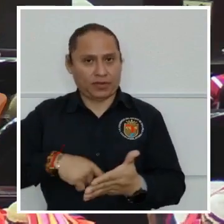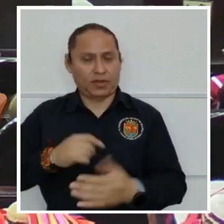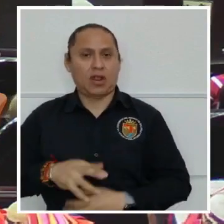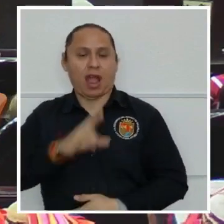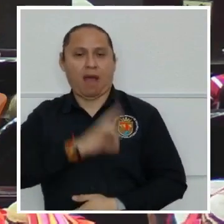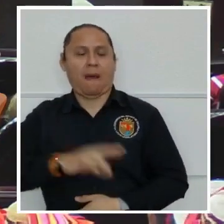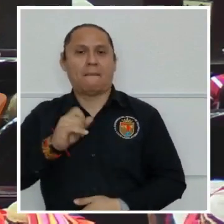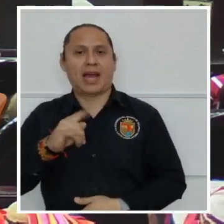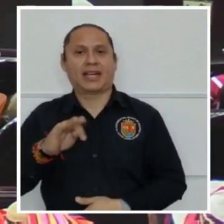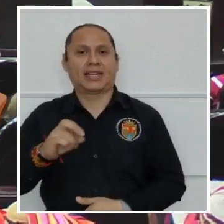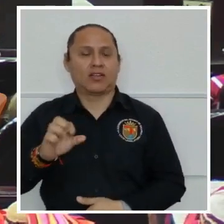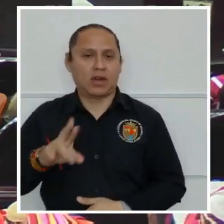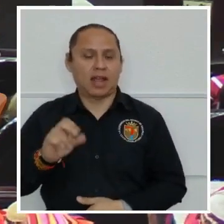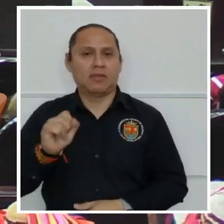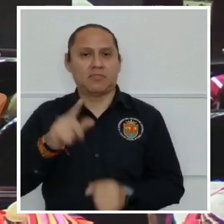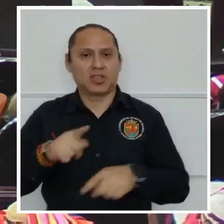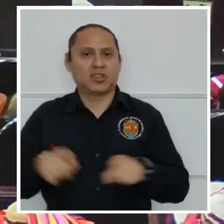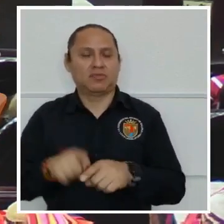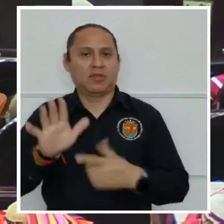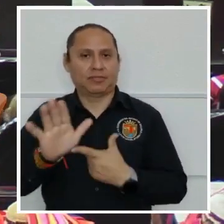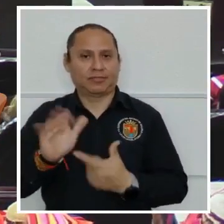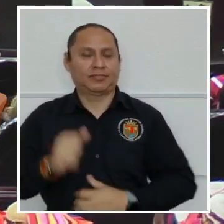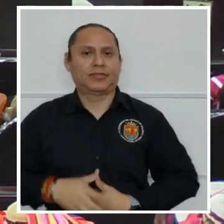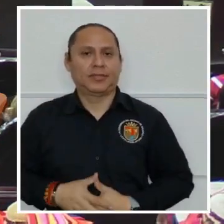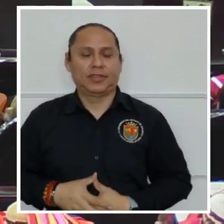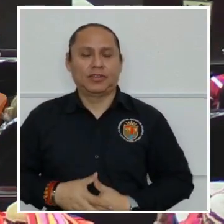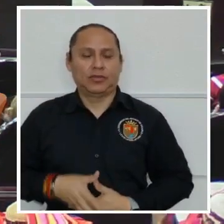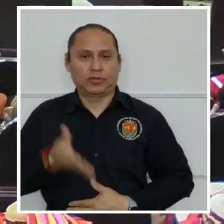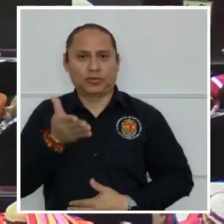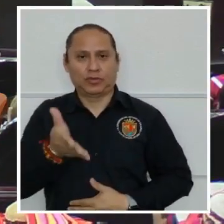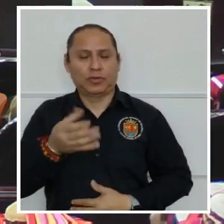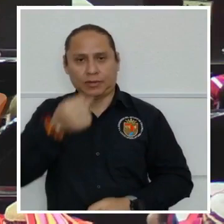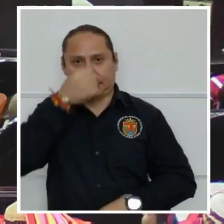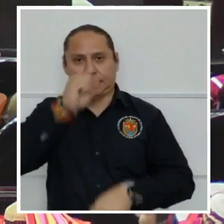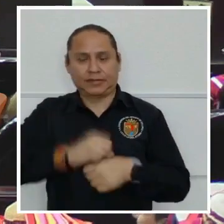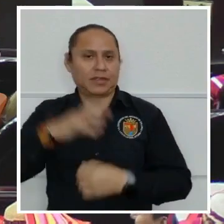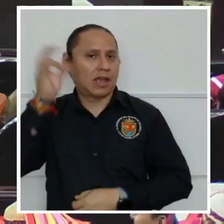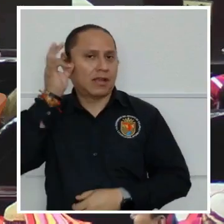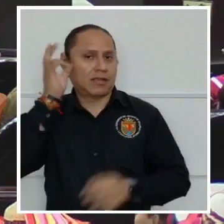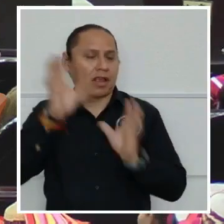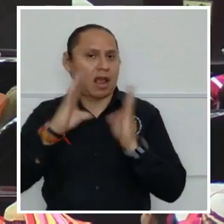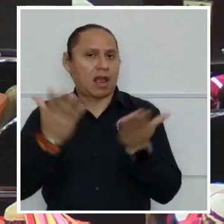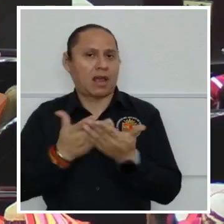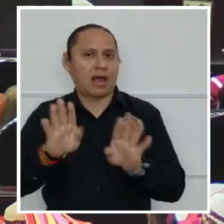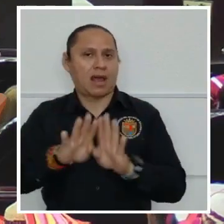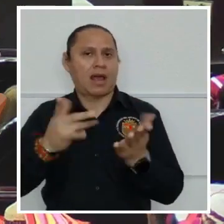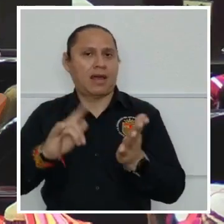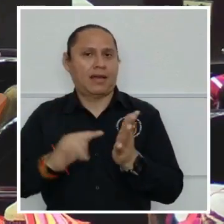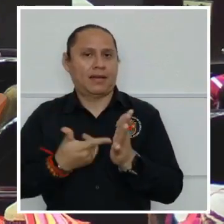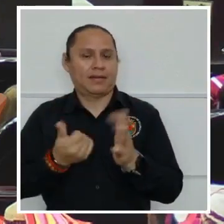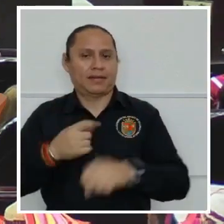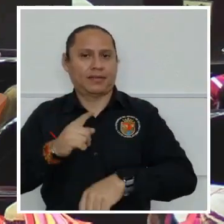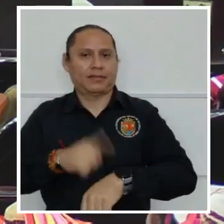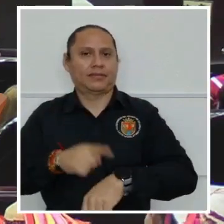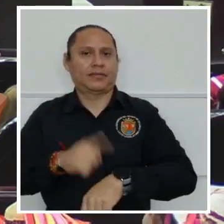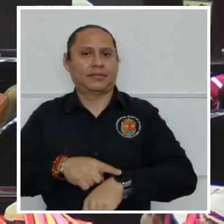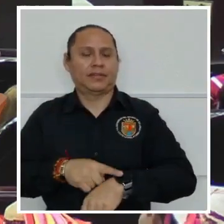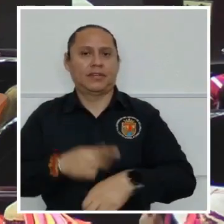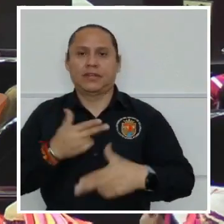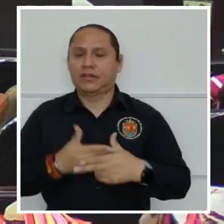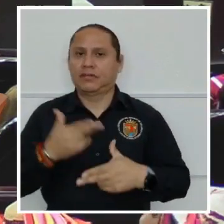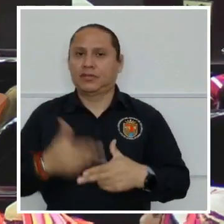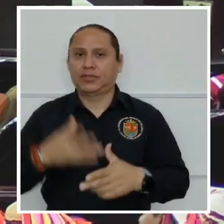nominal en lo particular el dictamen presentado, por lo que solicito a la Secretaría de Servicios Parlamentarios abra el